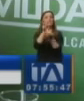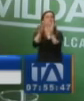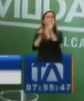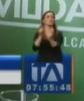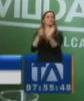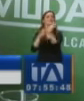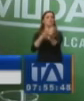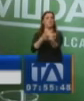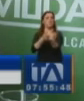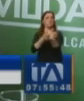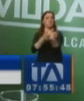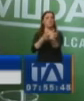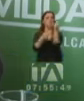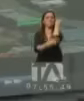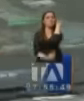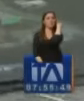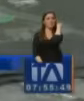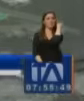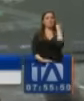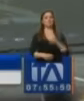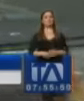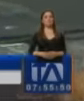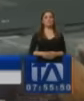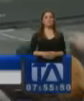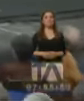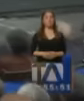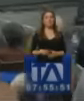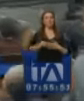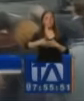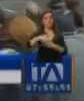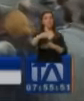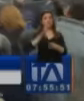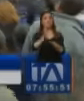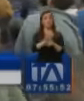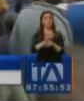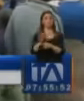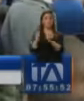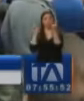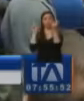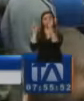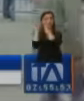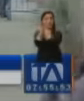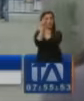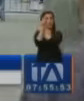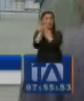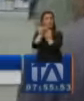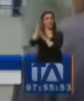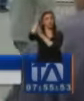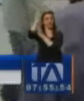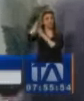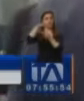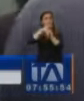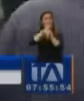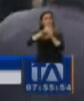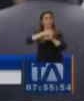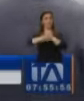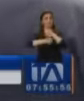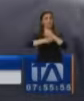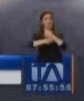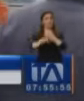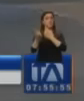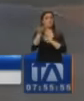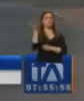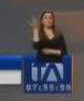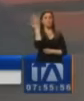Gente extremadamente pobre. En función de estos plazos, la línea norte de los Quito Cables se edificará casi un año después de